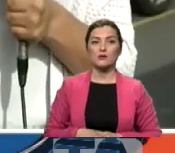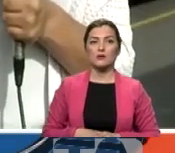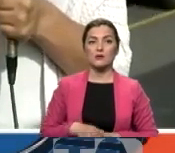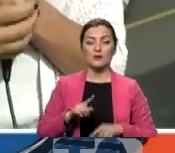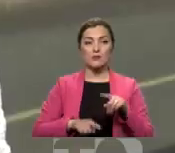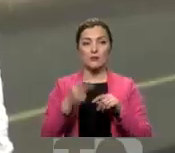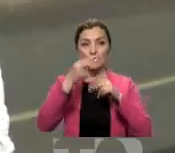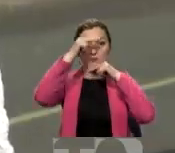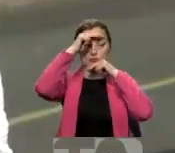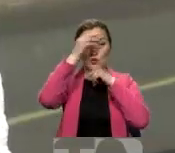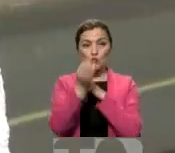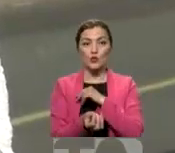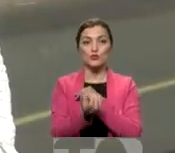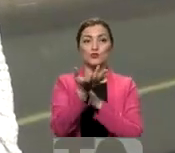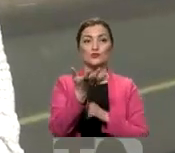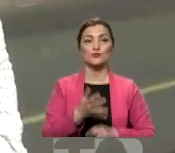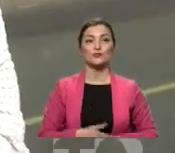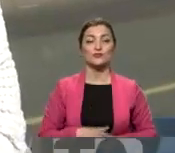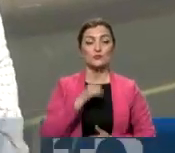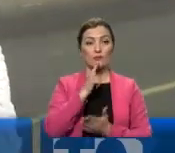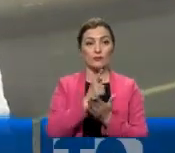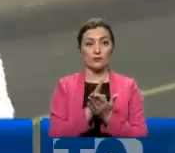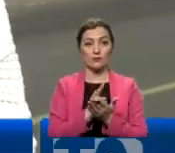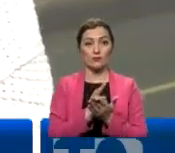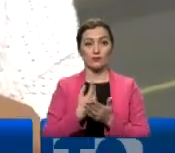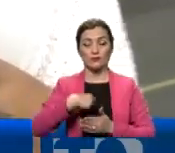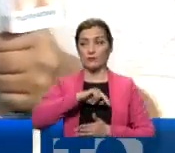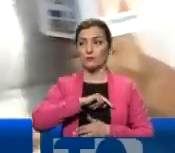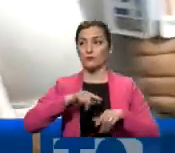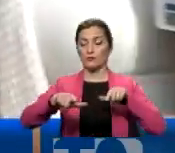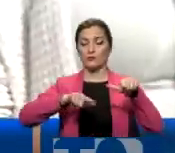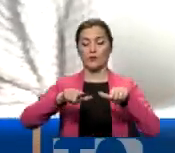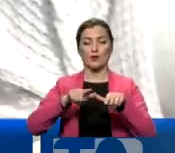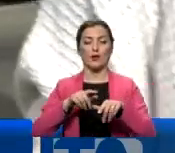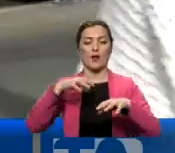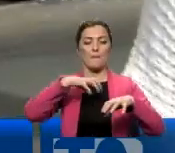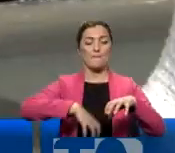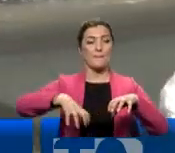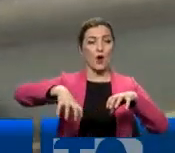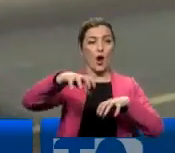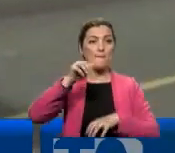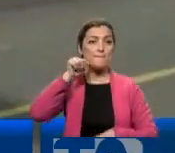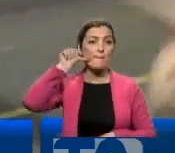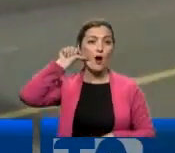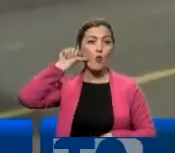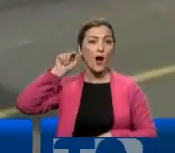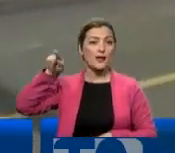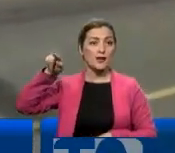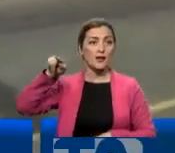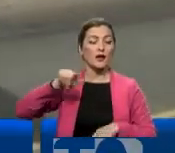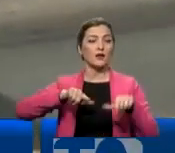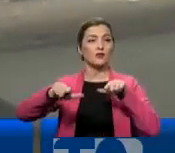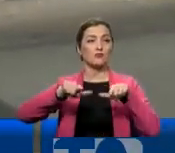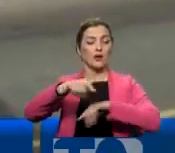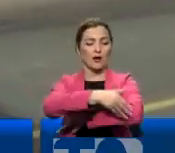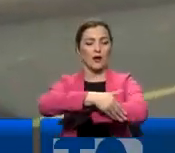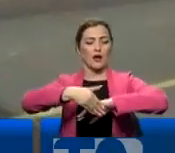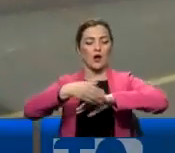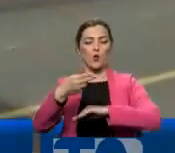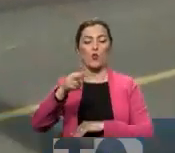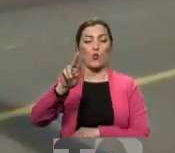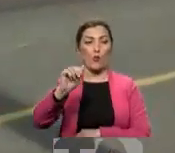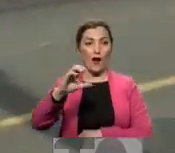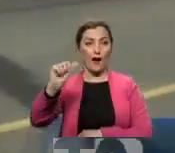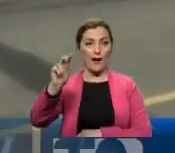Helen, amigos televidentes, muy buenos días, así es, nosotros estamos aquí en la parroquia de Amaguaña, exactamente en la calle